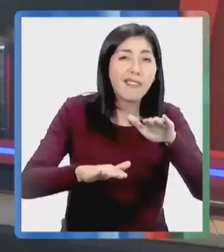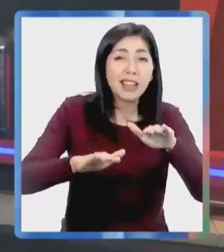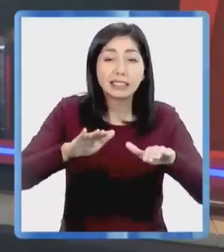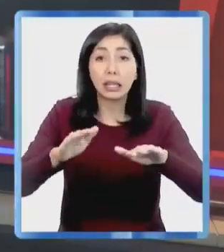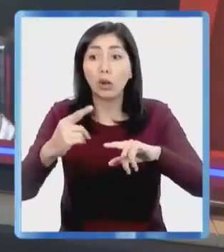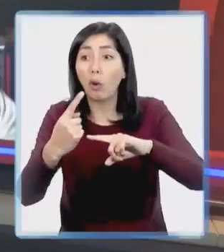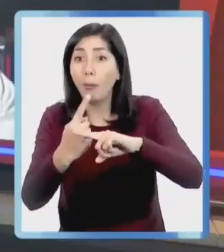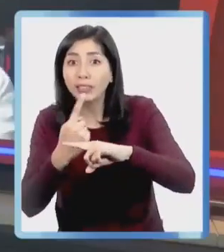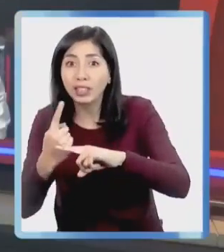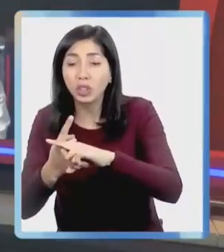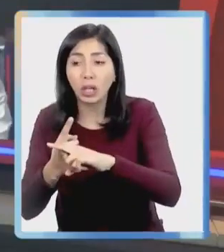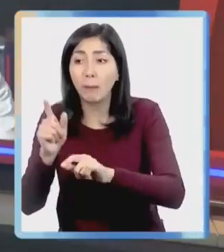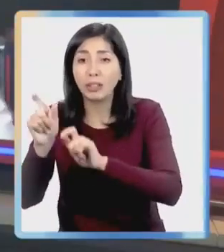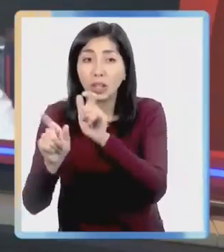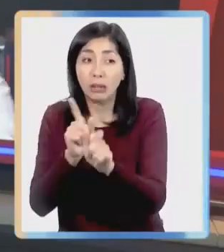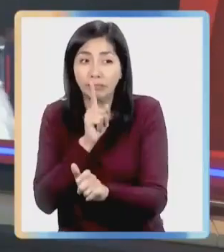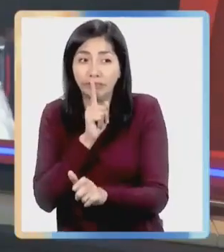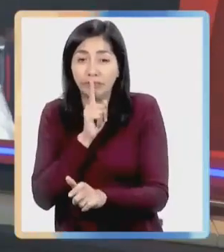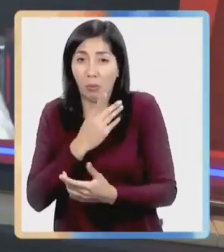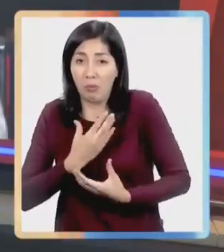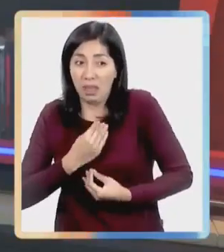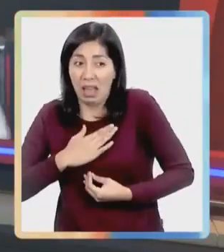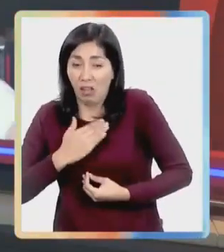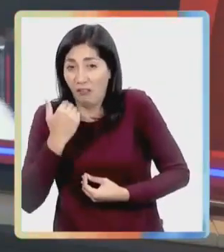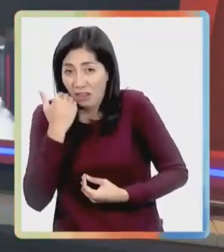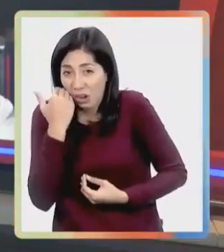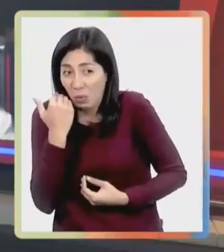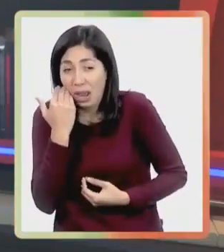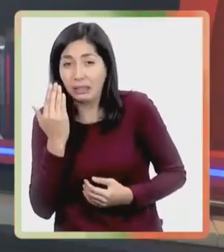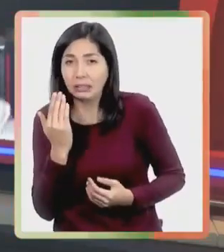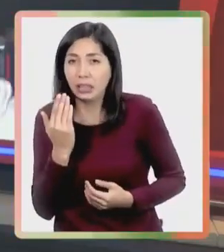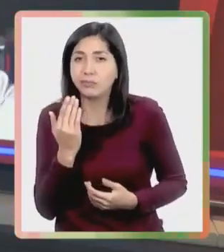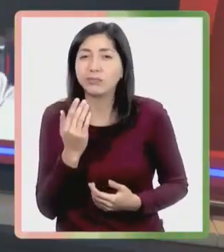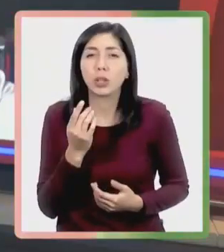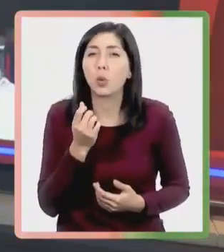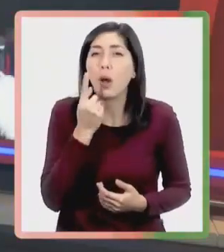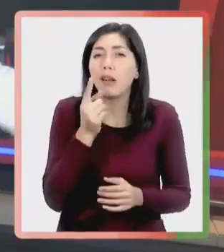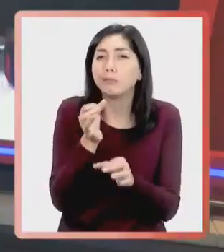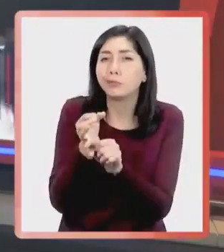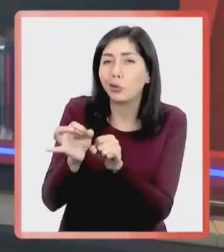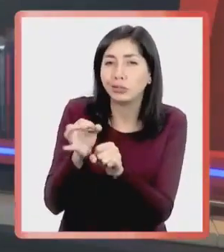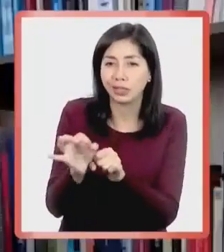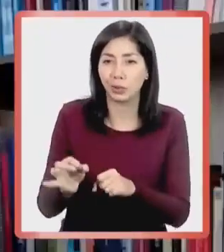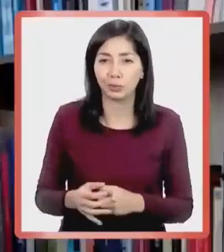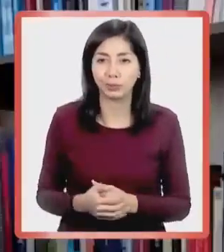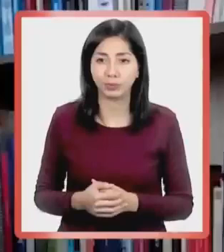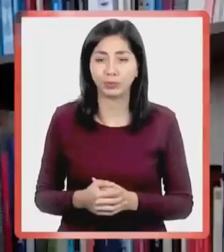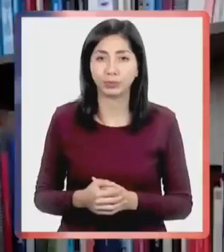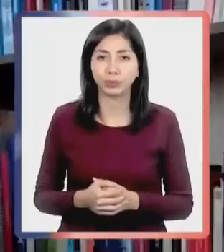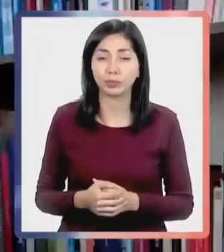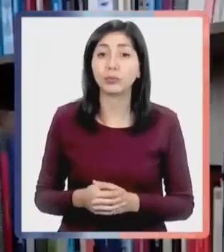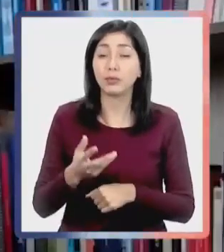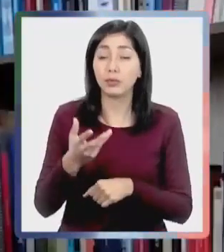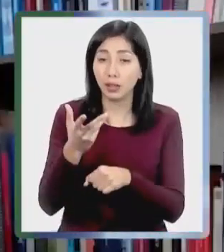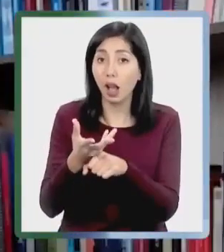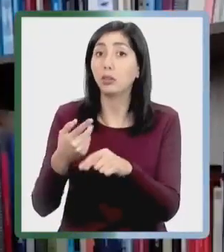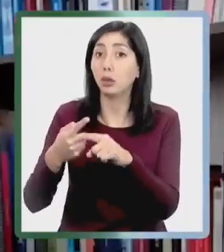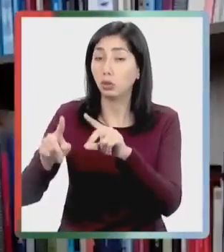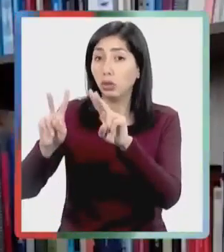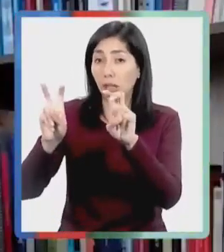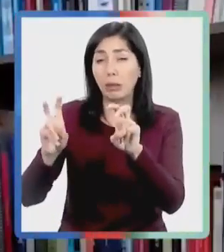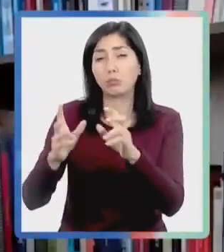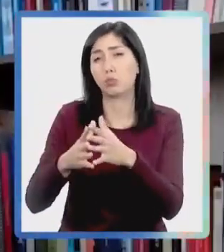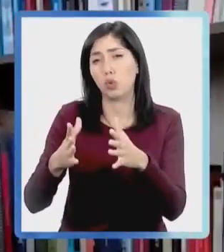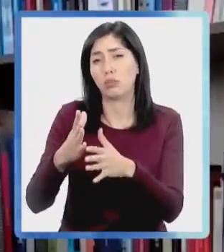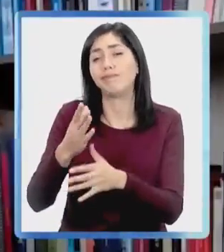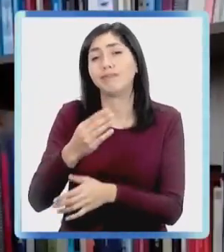no se abordan por miedo, por prejuicio, por vergüenza. ¿Cuál sería la recomendación? Mira, bueno, y hay otro factor que yo creo que es